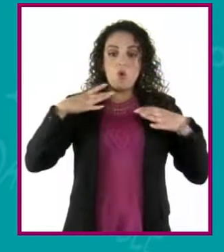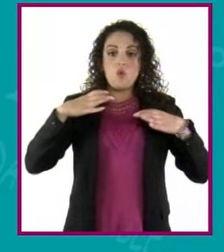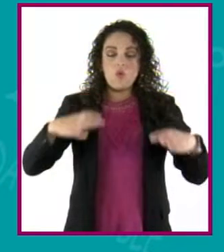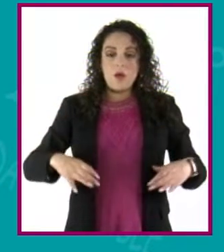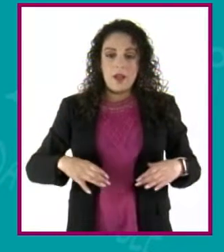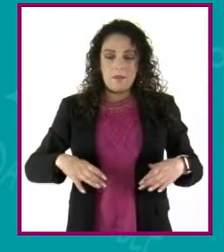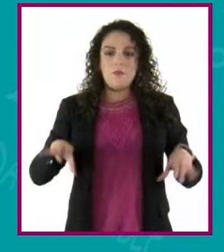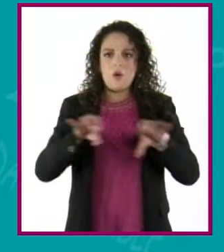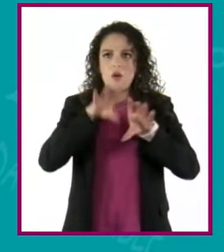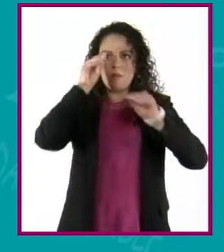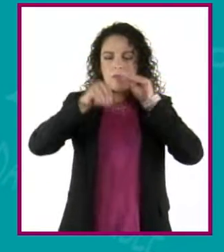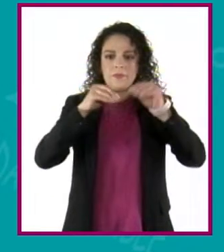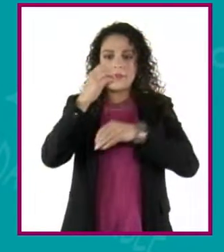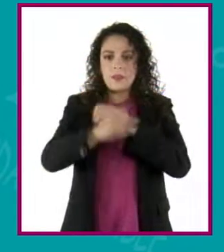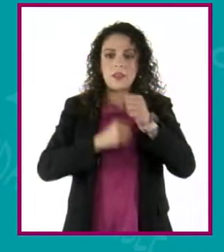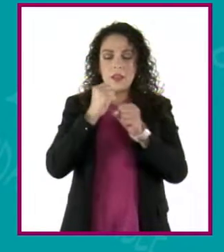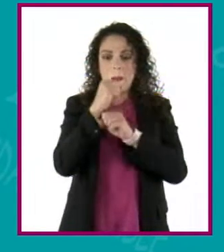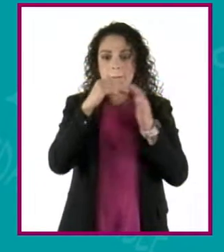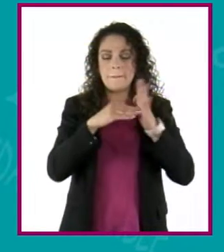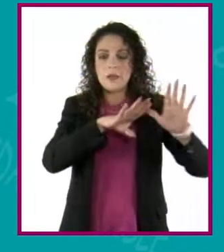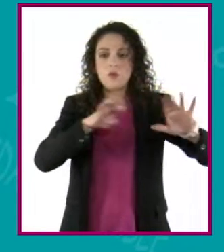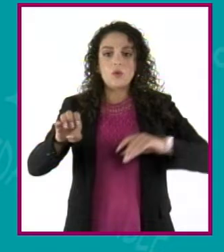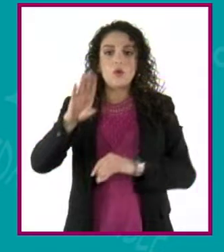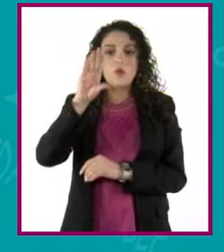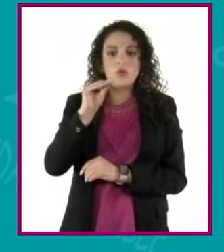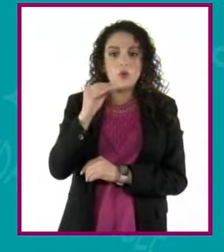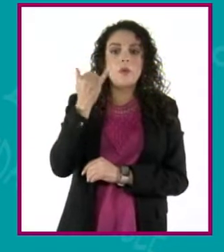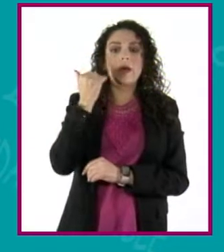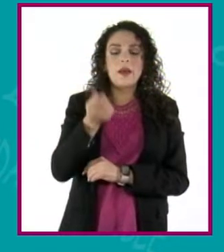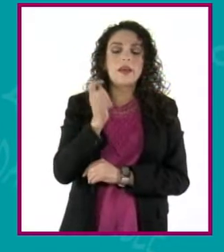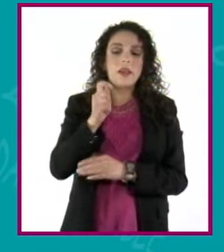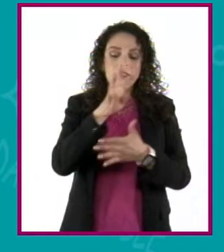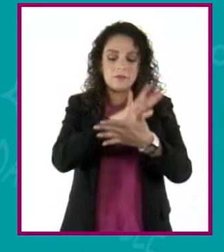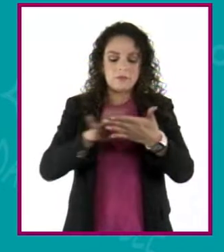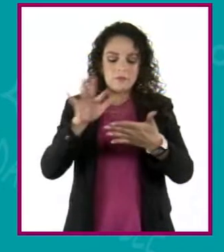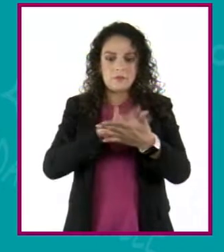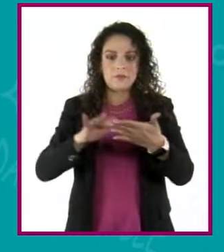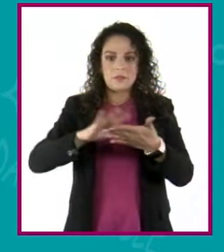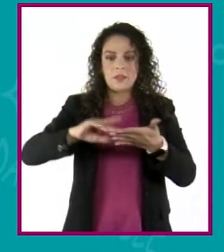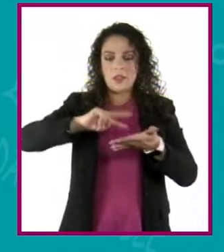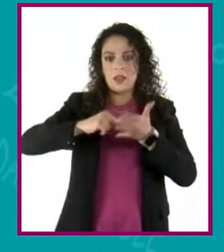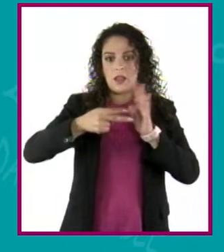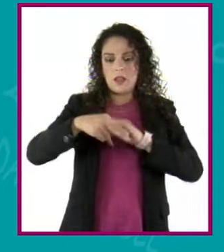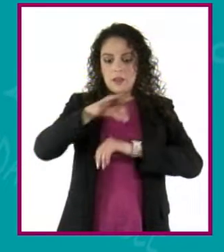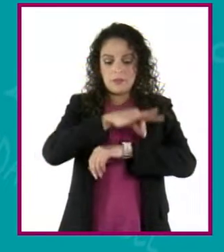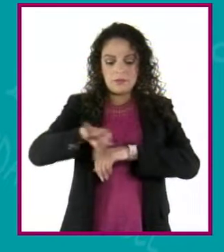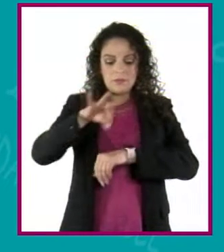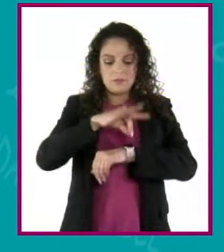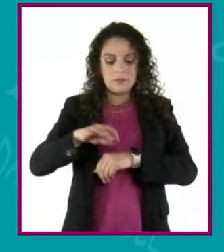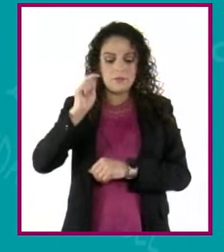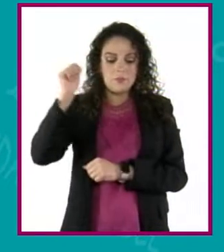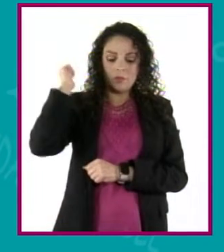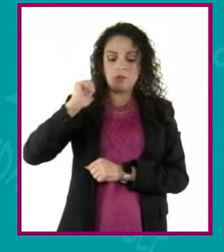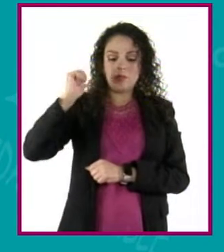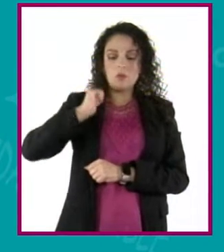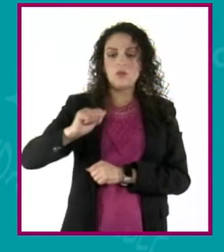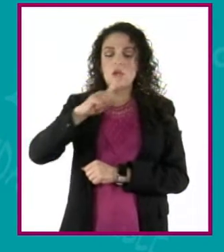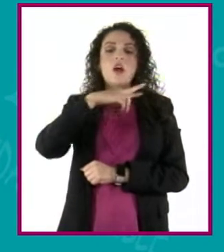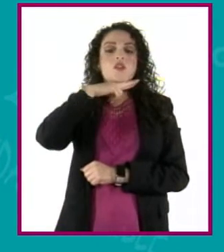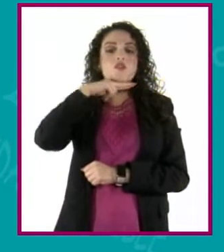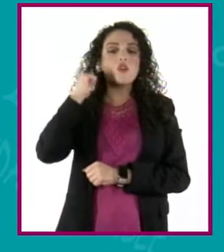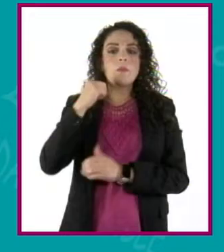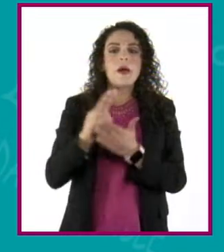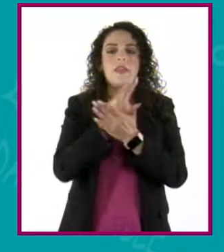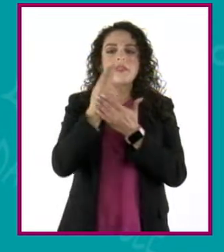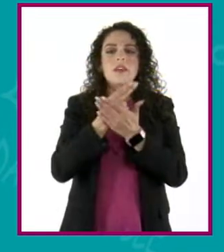año 1490, a partir de los textos de arquitectura de Vitruvio, arquitecto de la antigua Roma. Su dibujo es conocido como